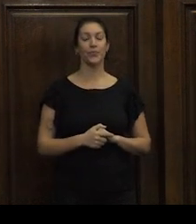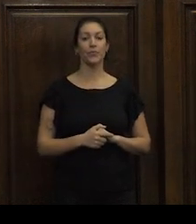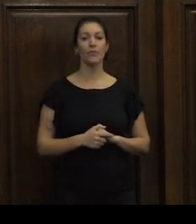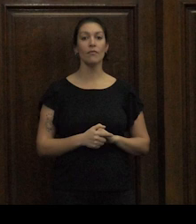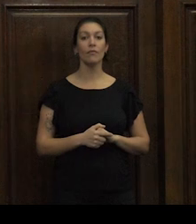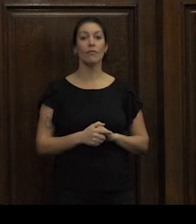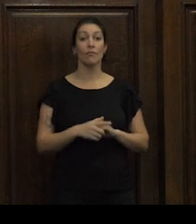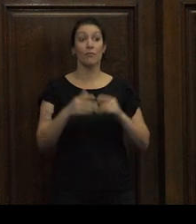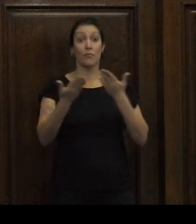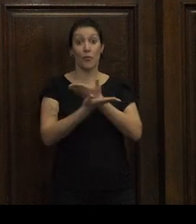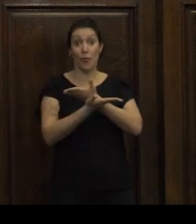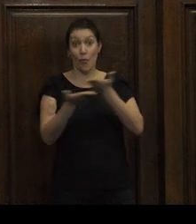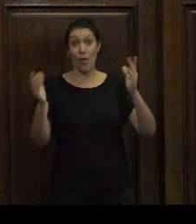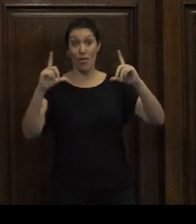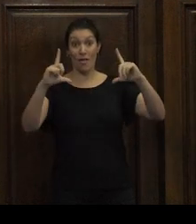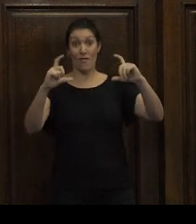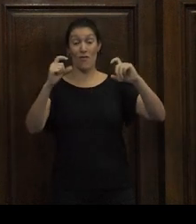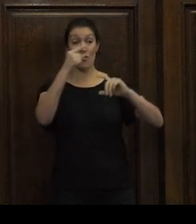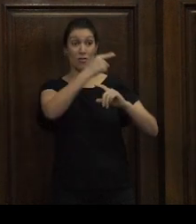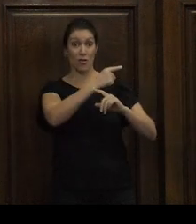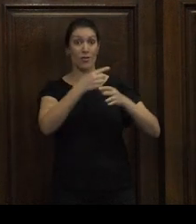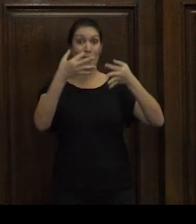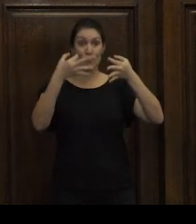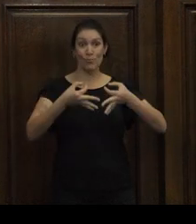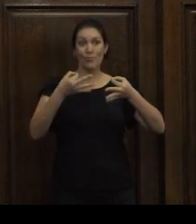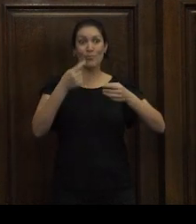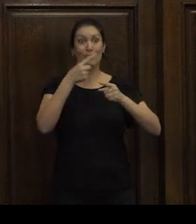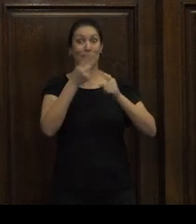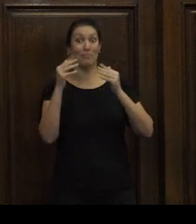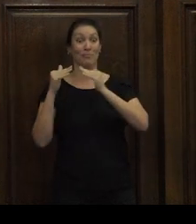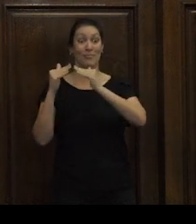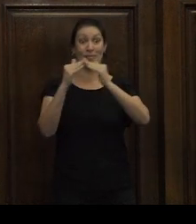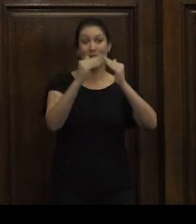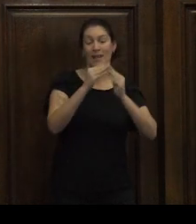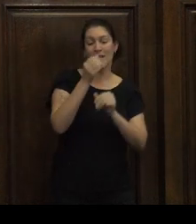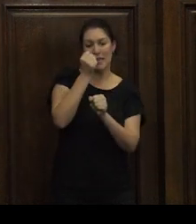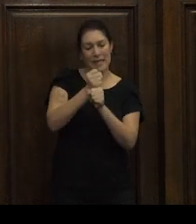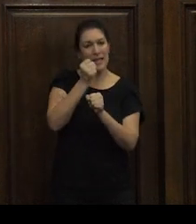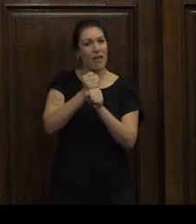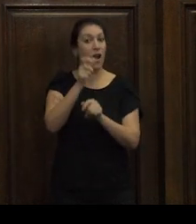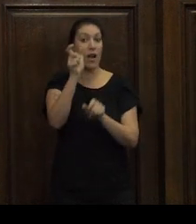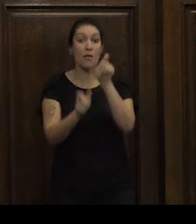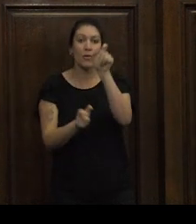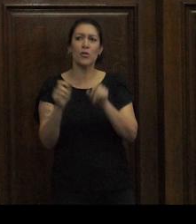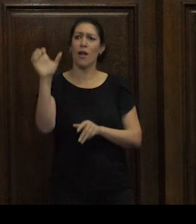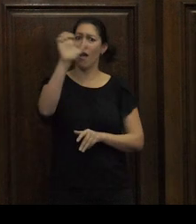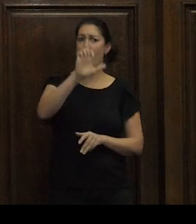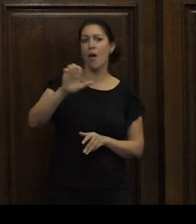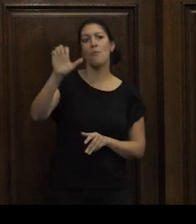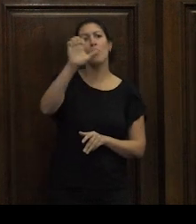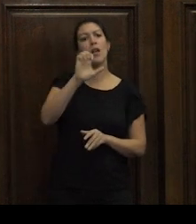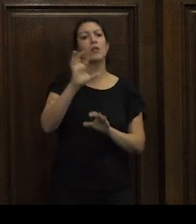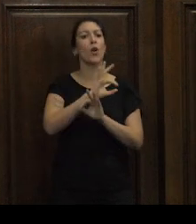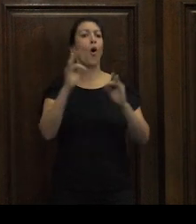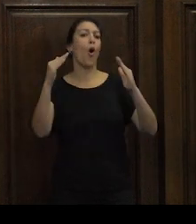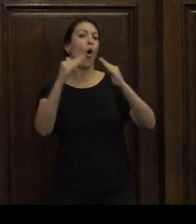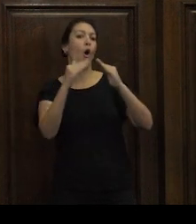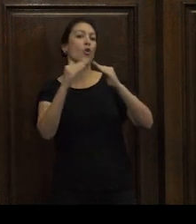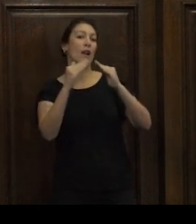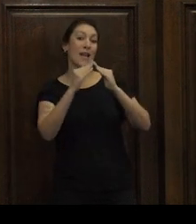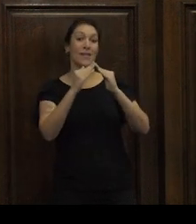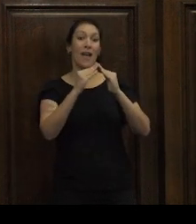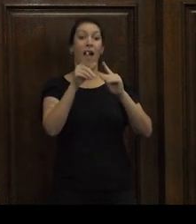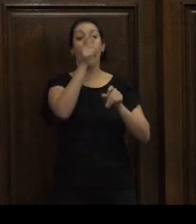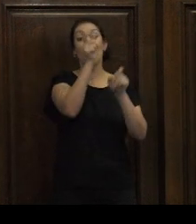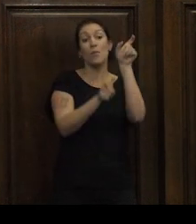hecho, si vemos esta imagen en particular, los que viven en esas casas trabajan en las empresas o en las casas de los que viven